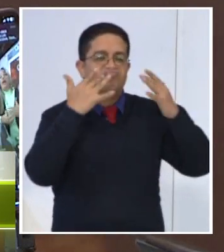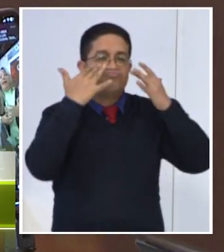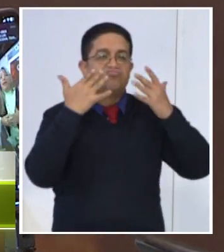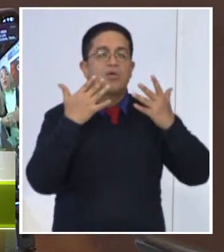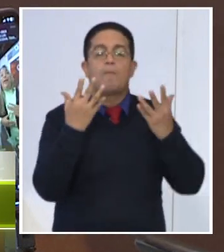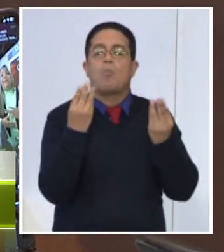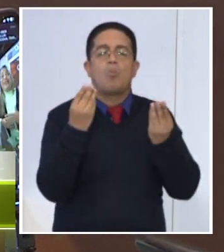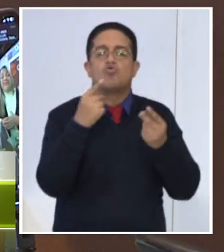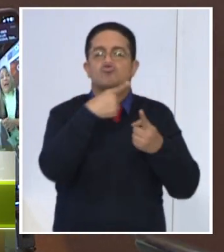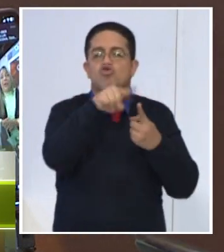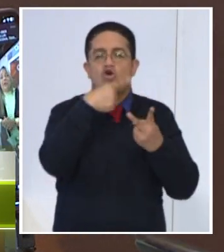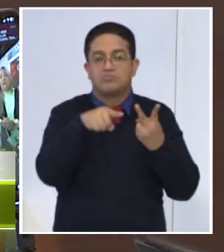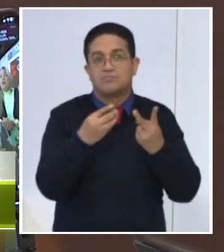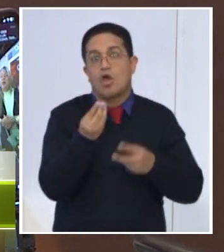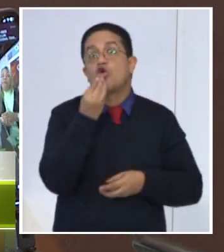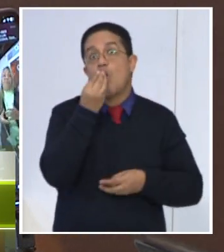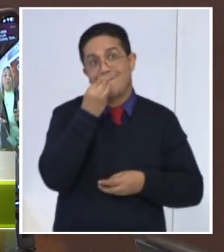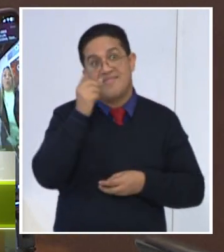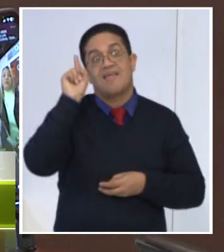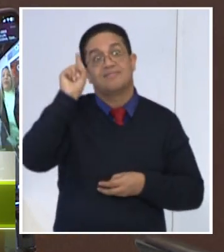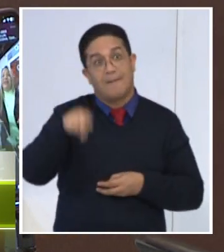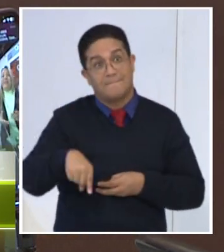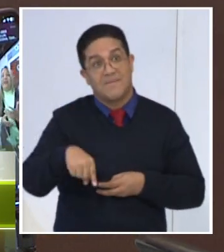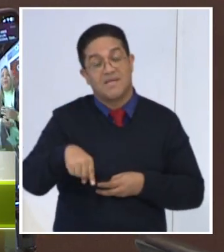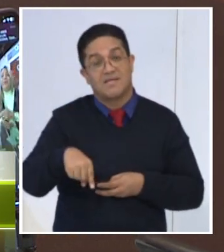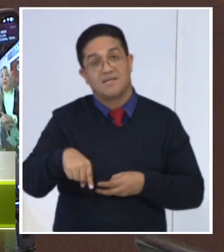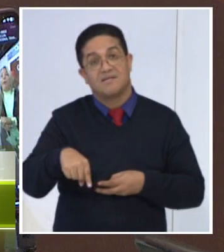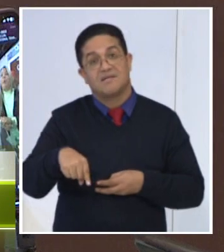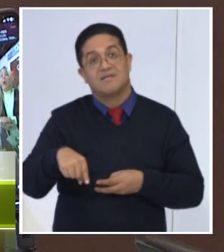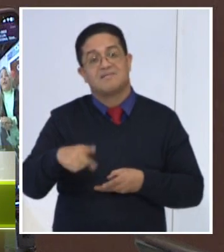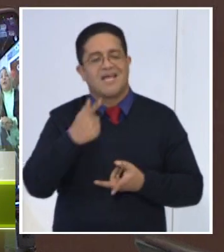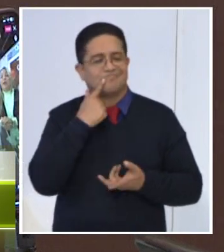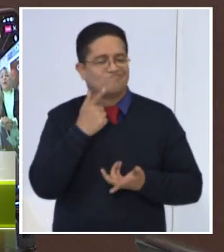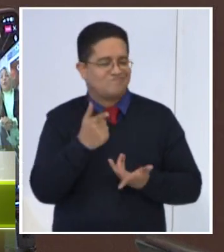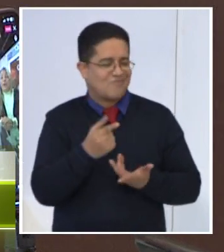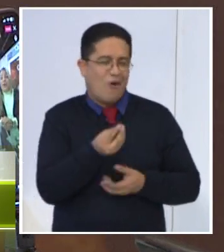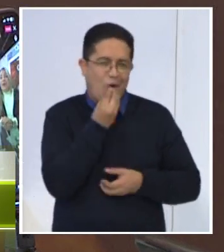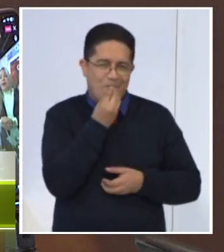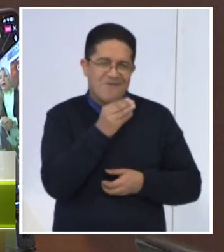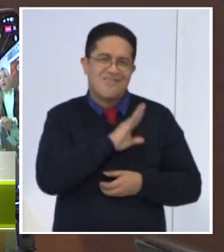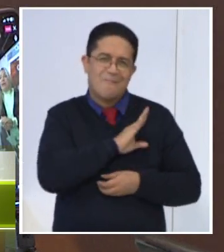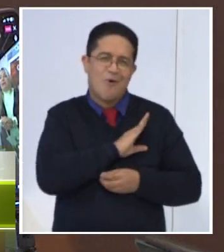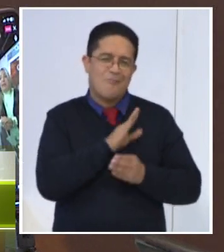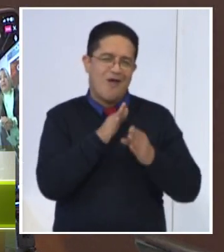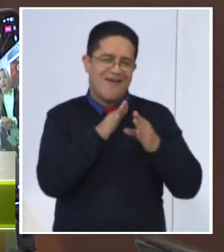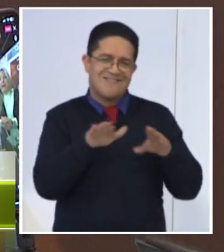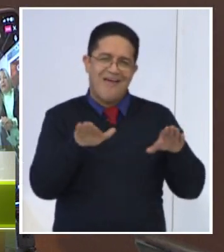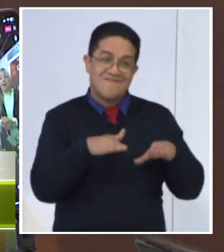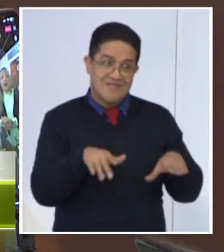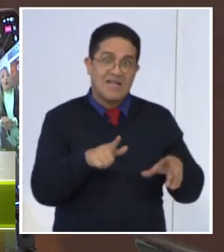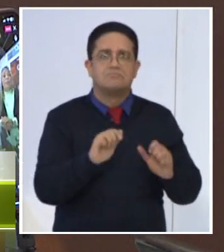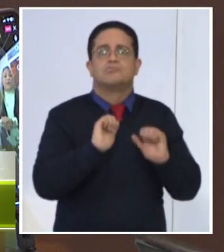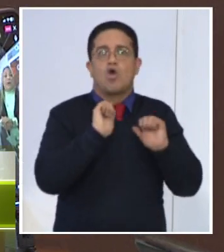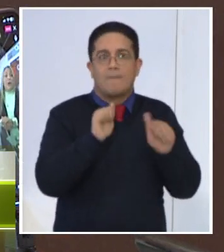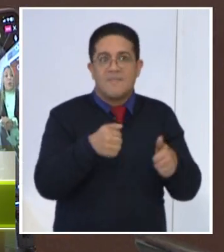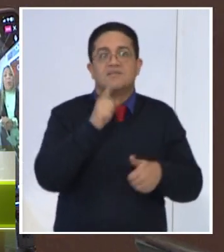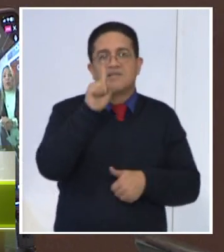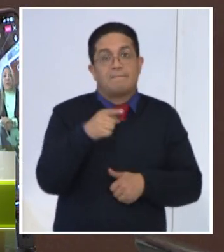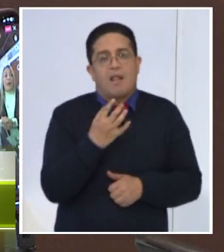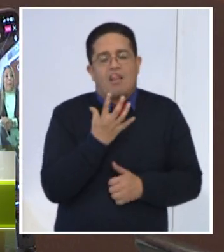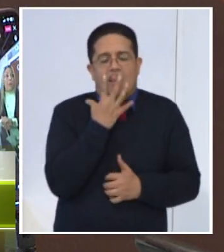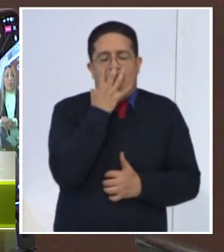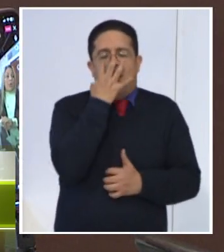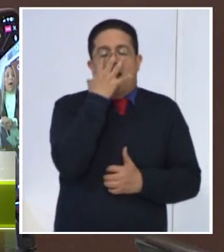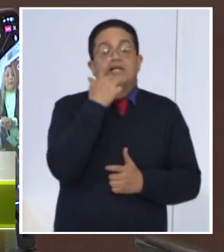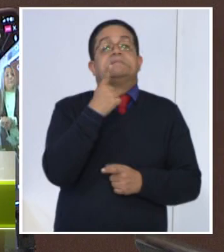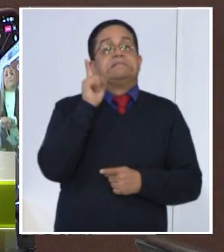muchos alérgenos alimentarios, producto de las cenas navideñas, pueden incurrir en rinitis alérgicas complicadas con cuadros de